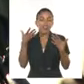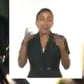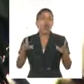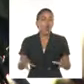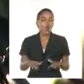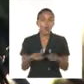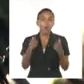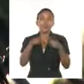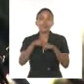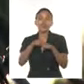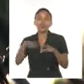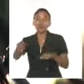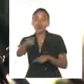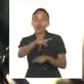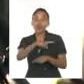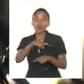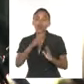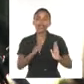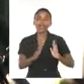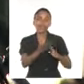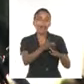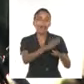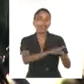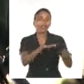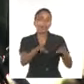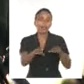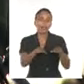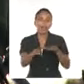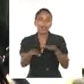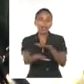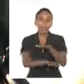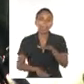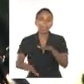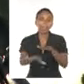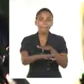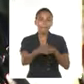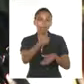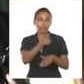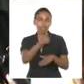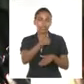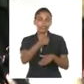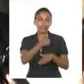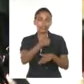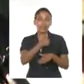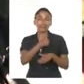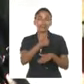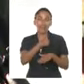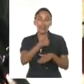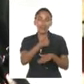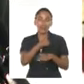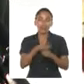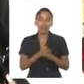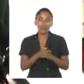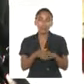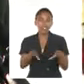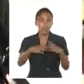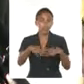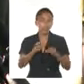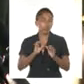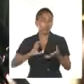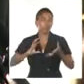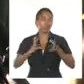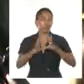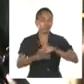con ellos la etapa previa de preparación básica como soldado de la patria. El desafío ha sido grande.